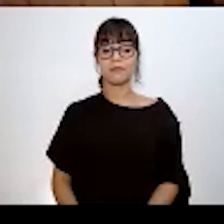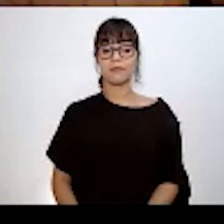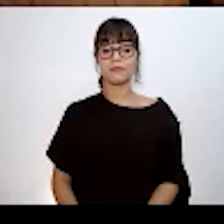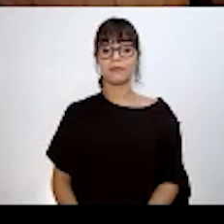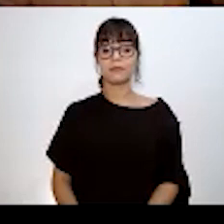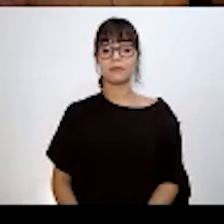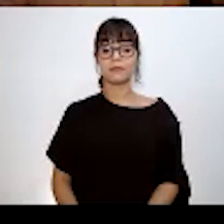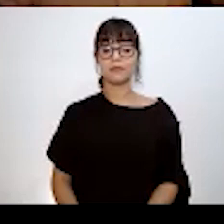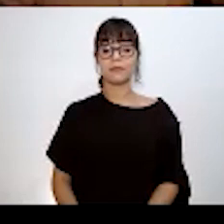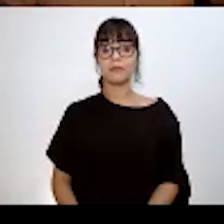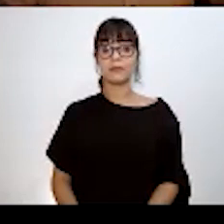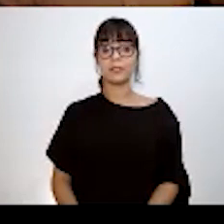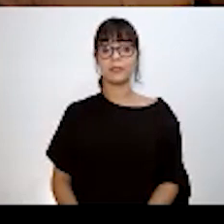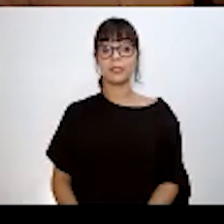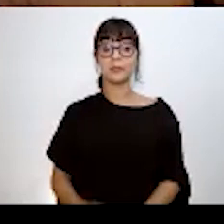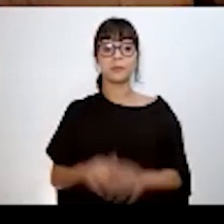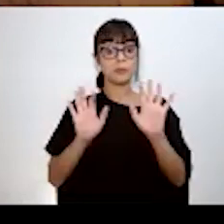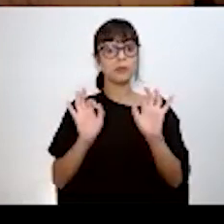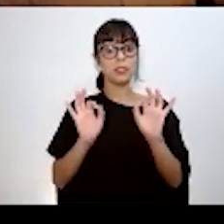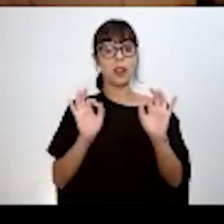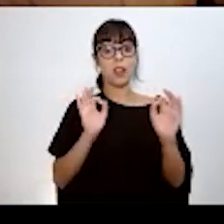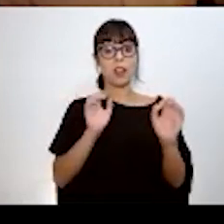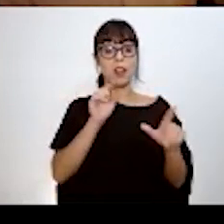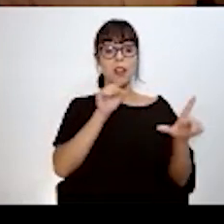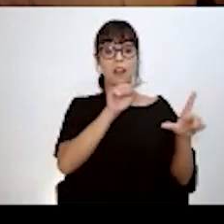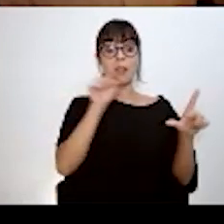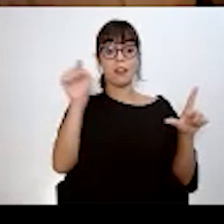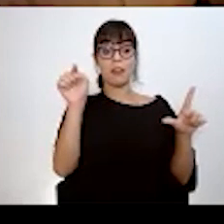Pero también coincidiendo con estos momentos,